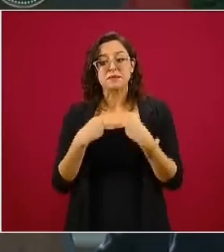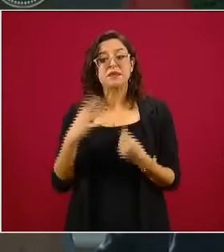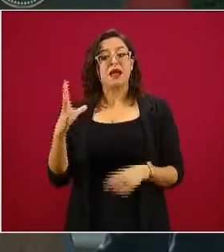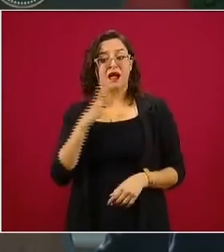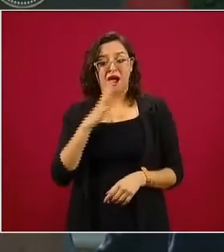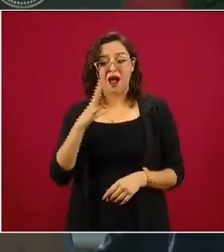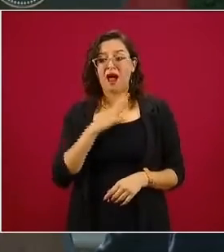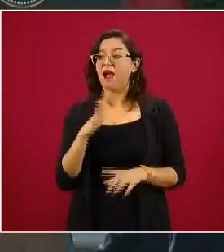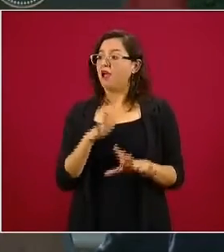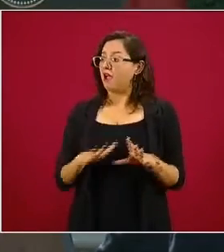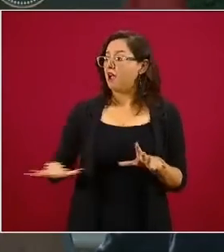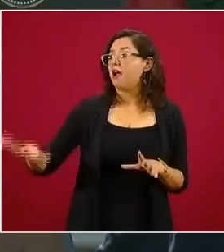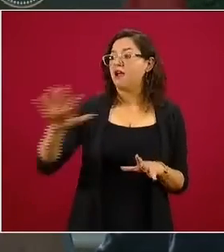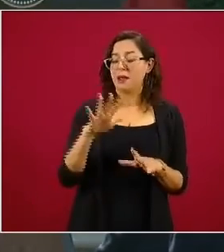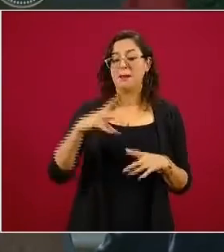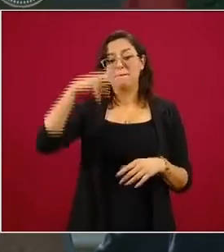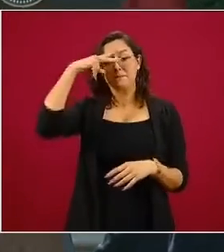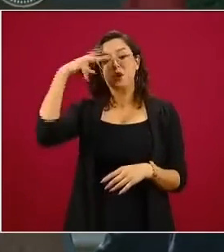nuestra sociedad